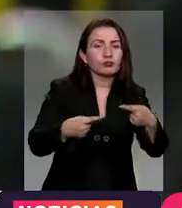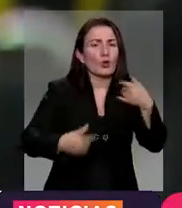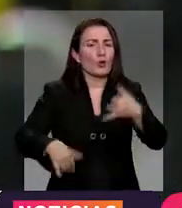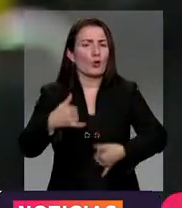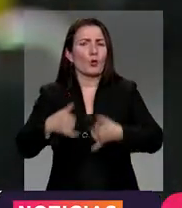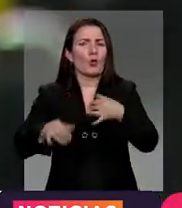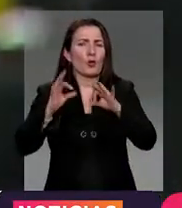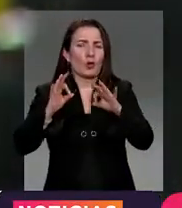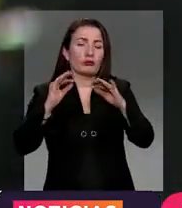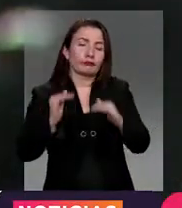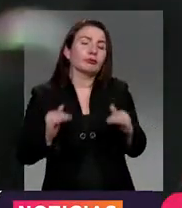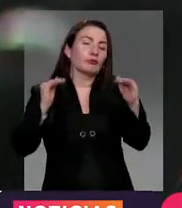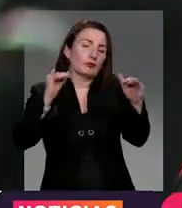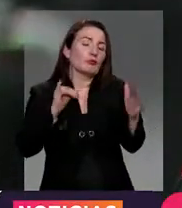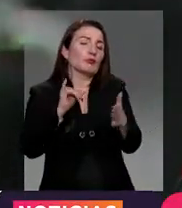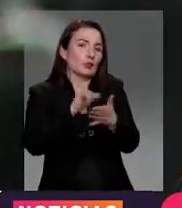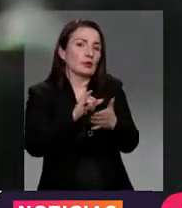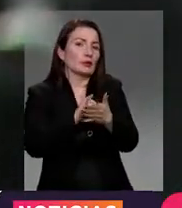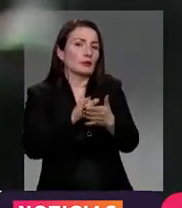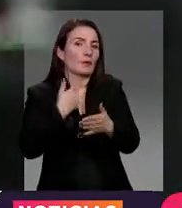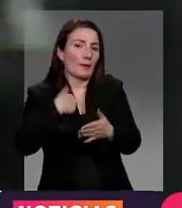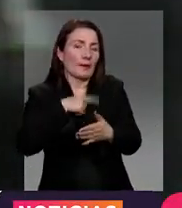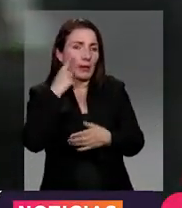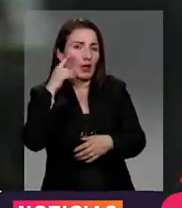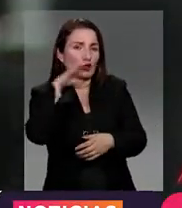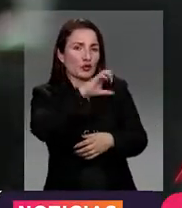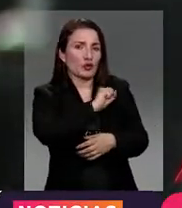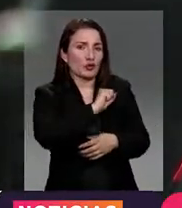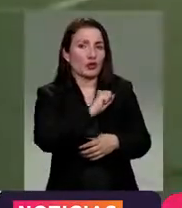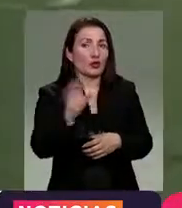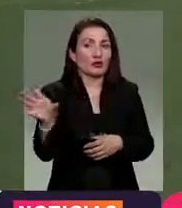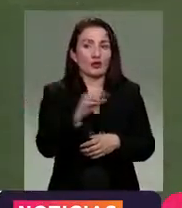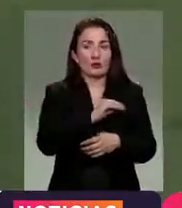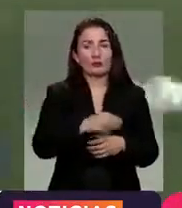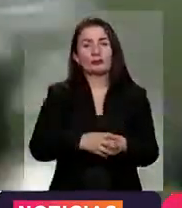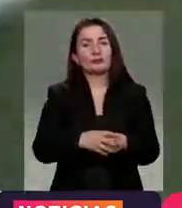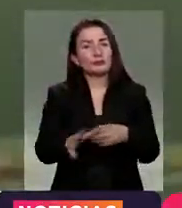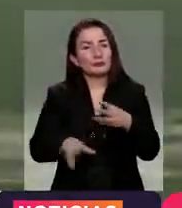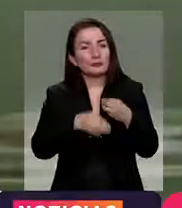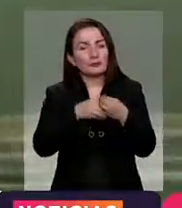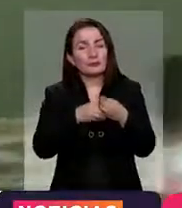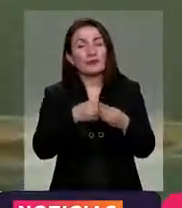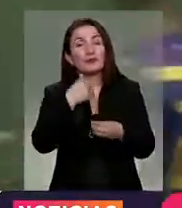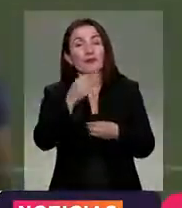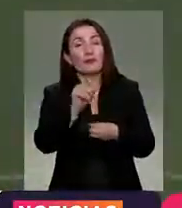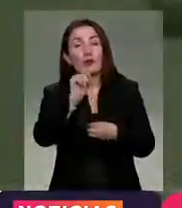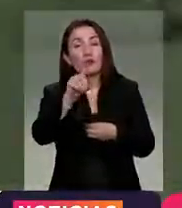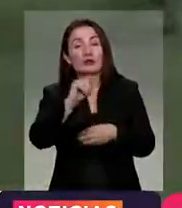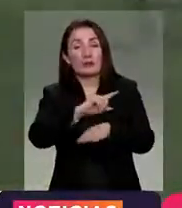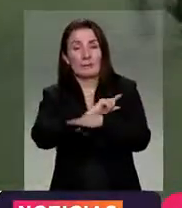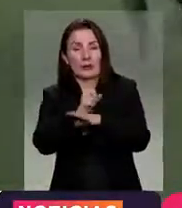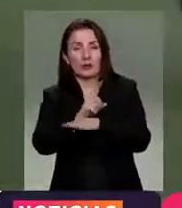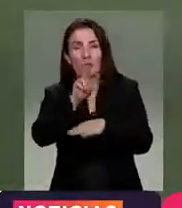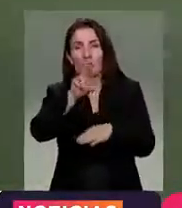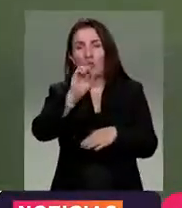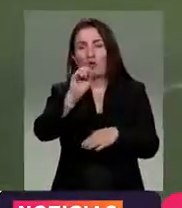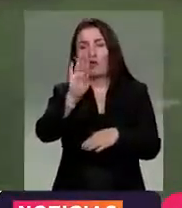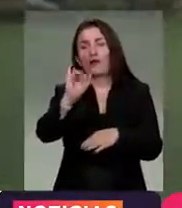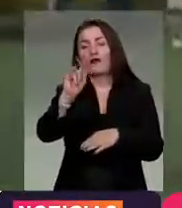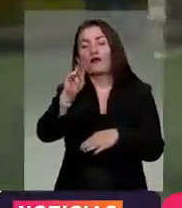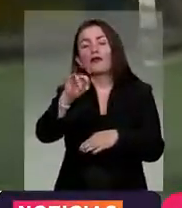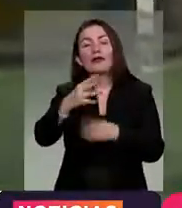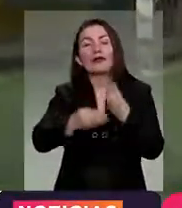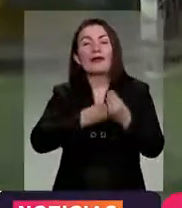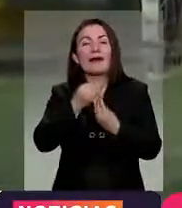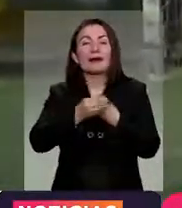de bastante talla, entonces pues así se notó todo el partido. Sobre los 11 minutos del complemento, Robin Hernández comandó la segunda